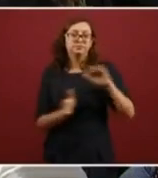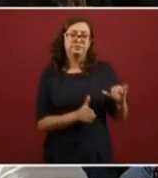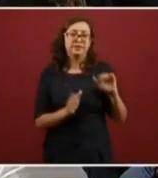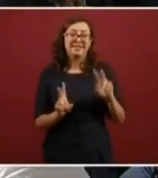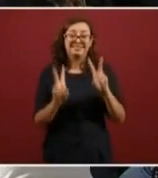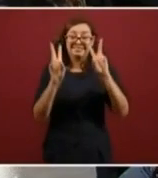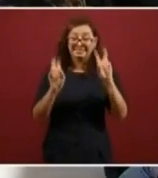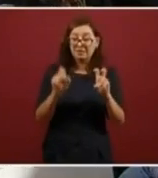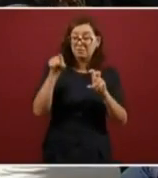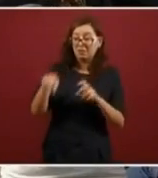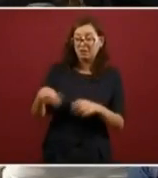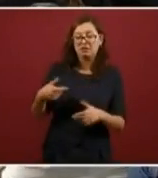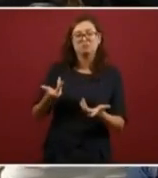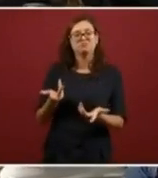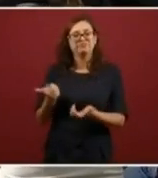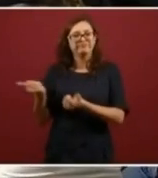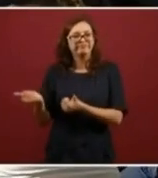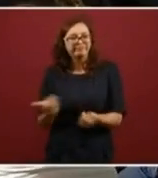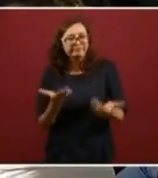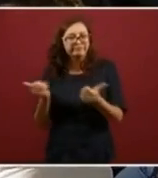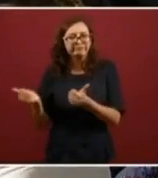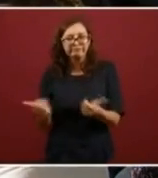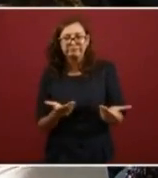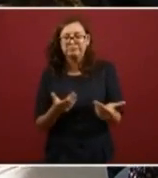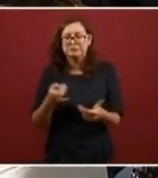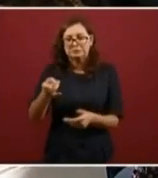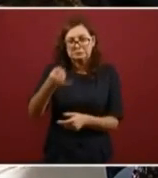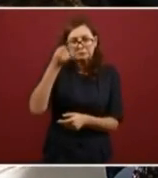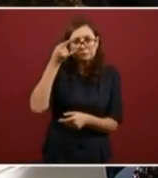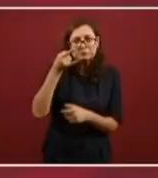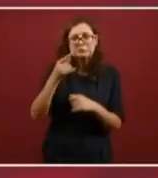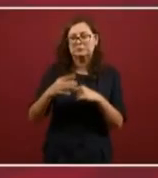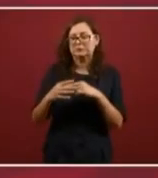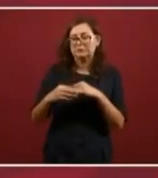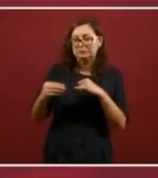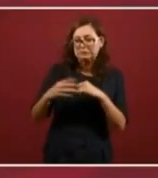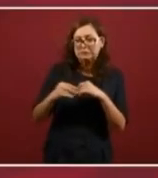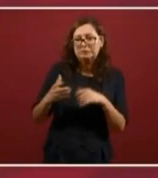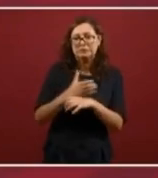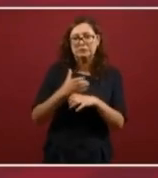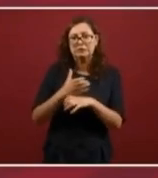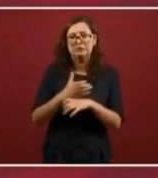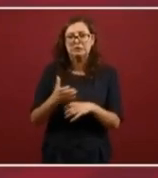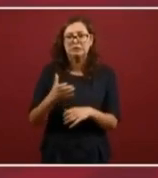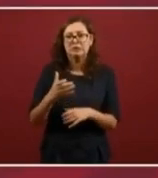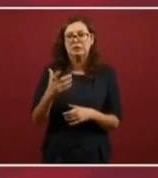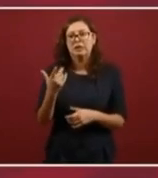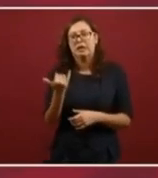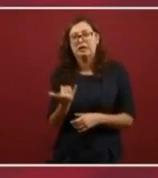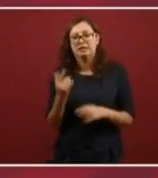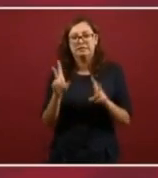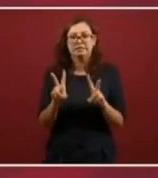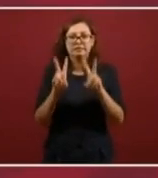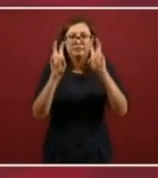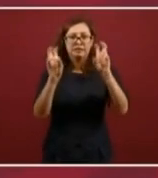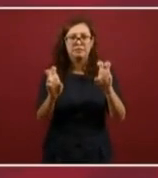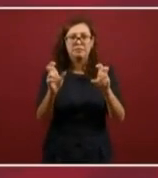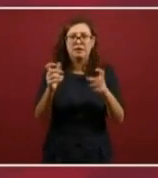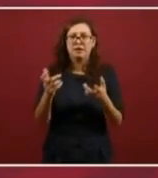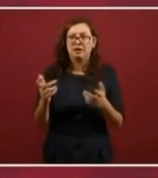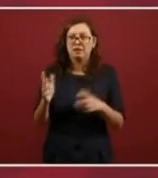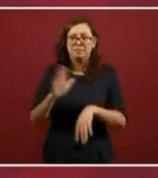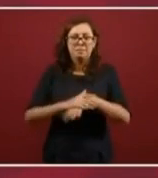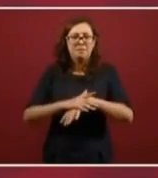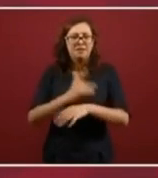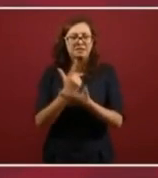que ha venido efectivamente, y esto ocurre a raíz del ataque de la Roya, que mermó nuestra producción, tanto